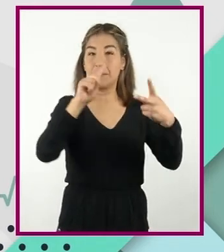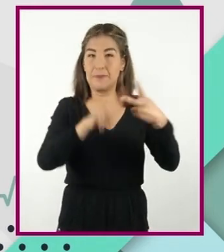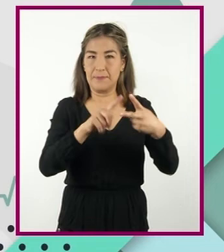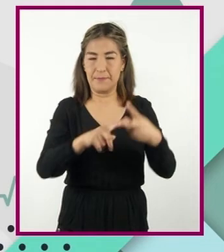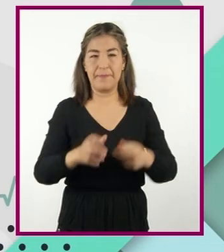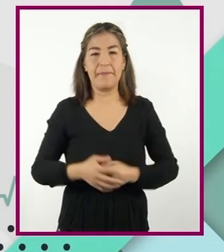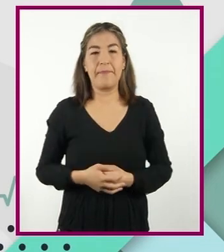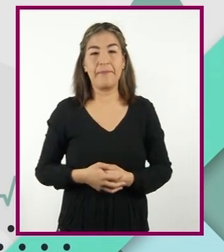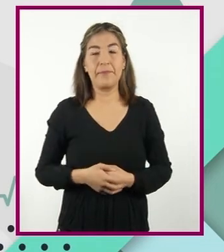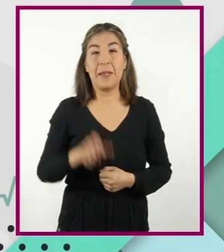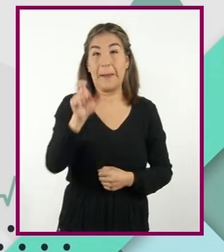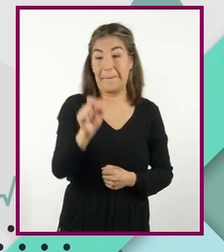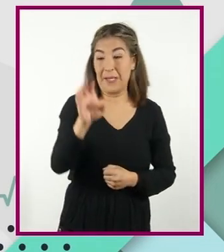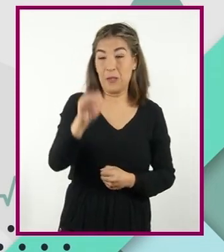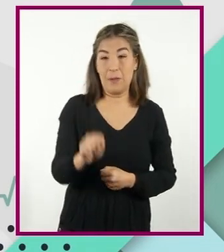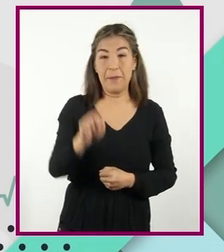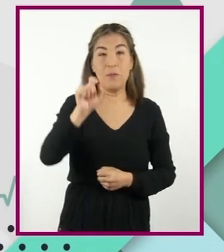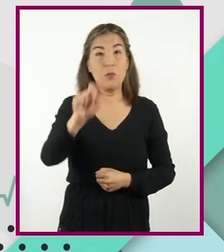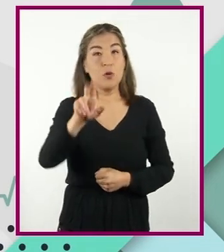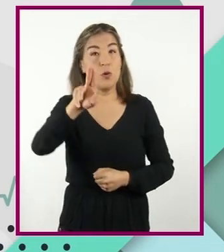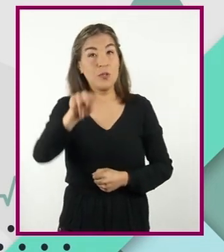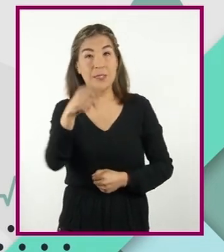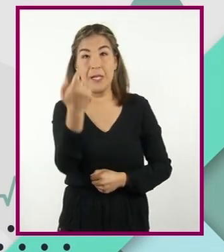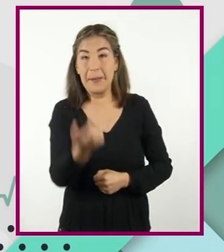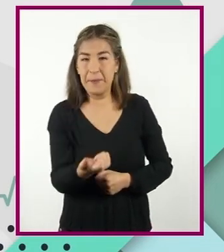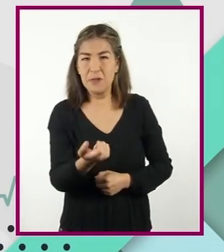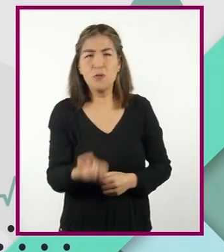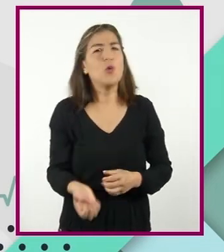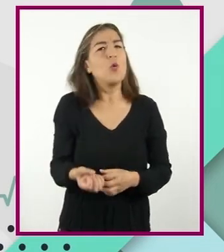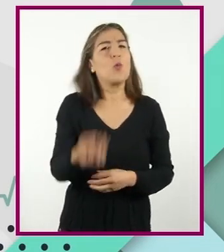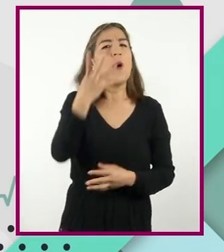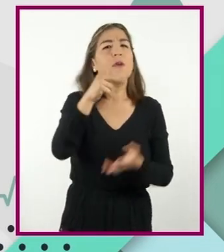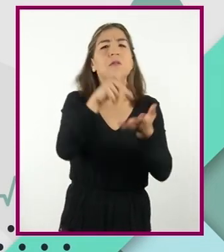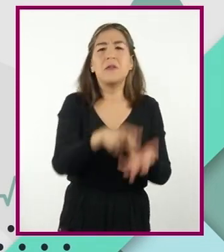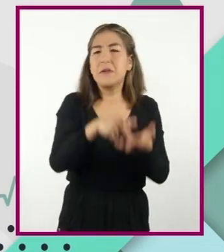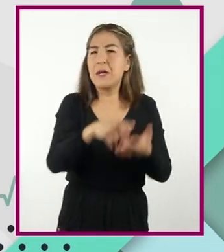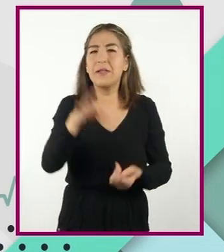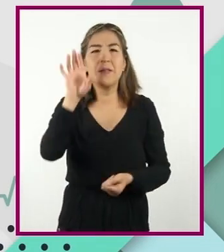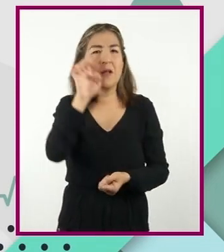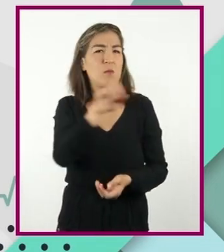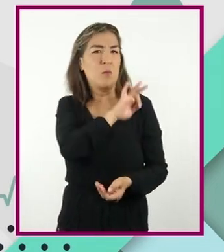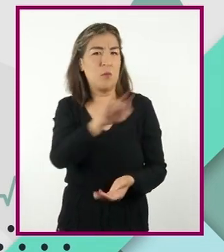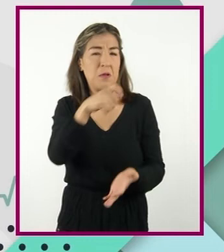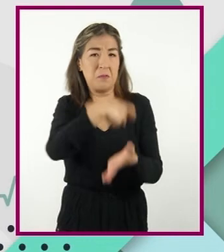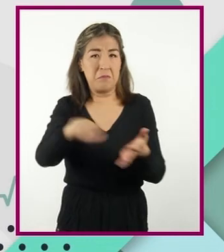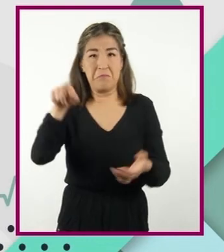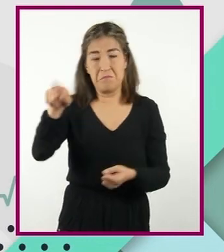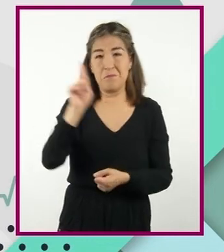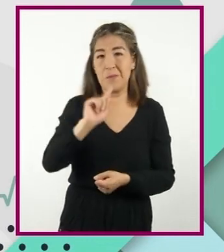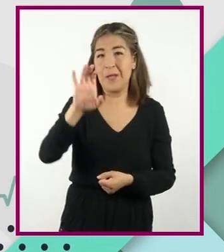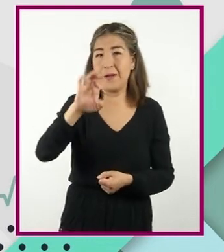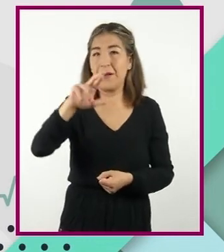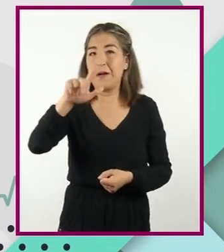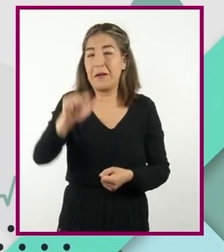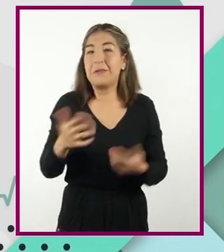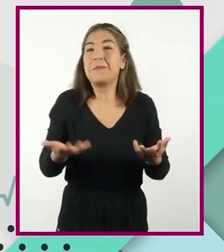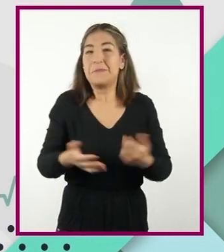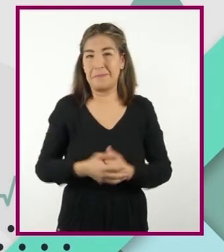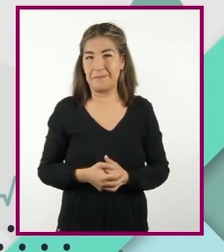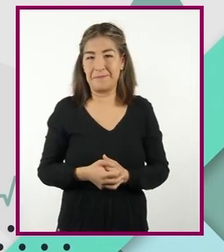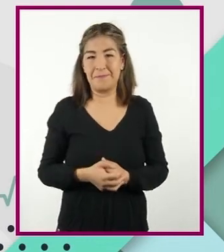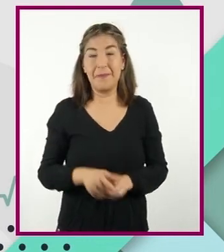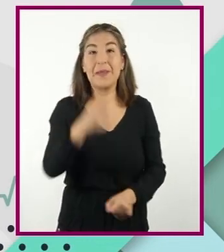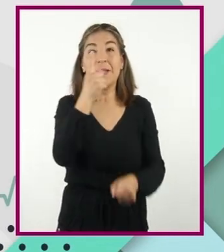razón, con 29.80 pesos, ¿cuántos kilogramos de naranja puede comprar Carla? Con la